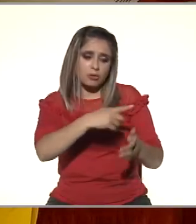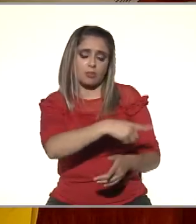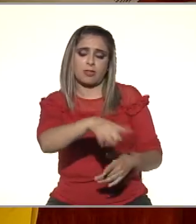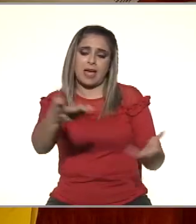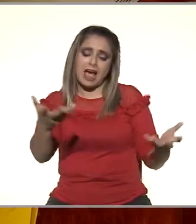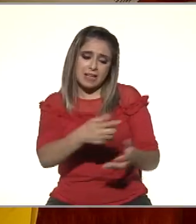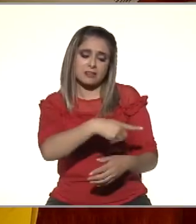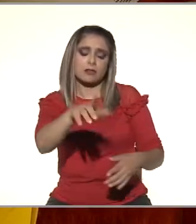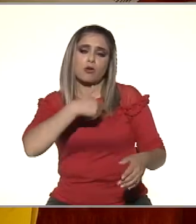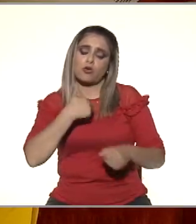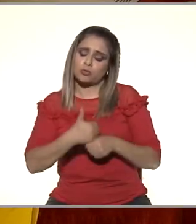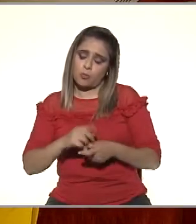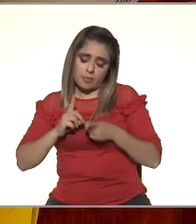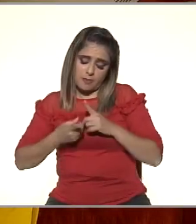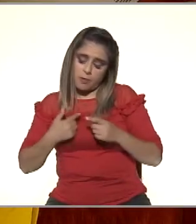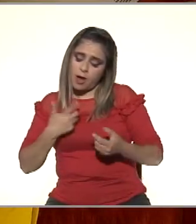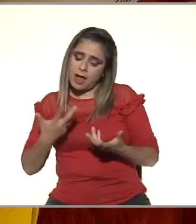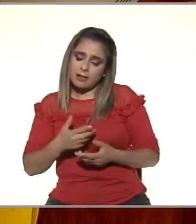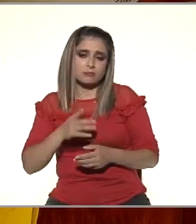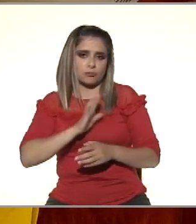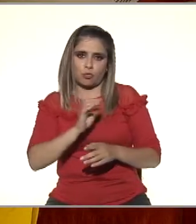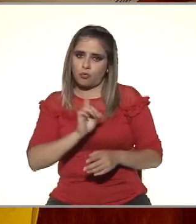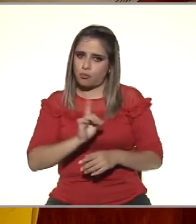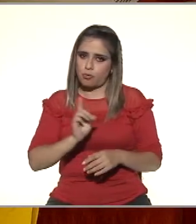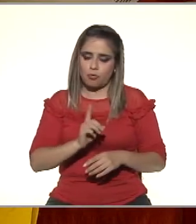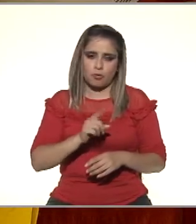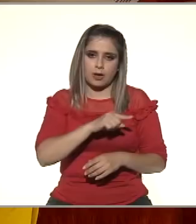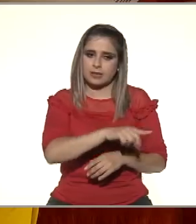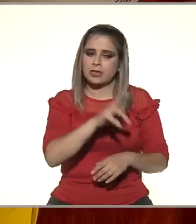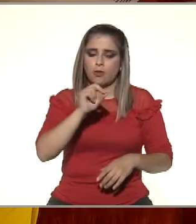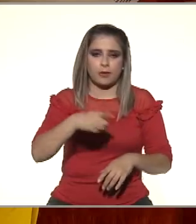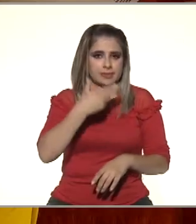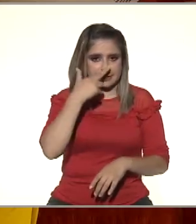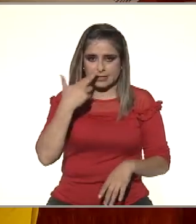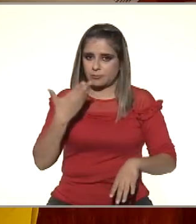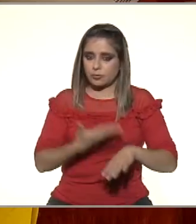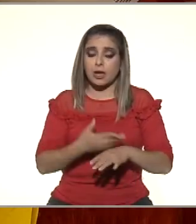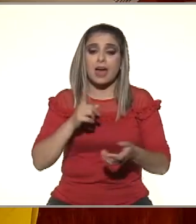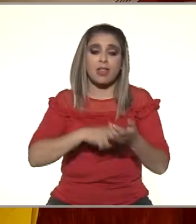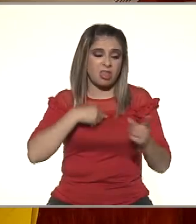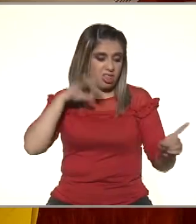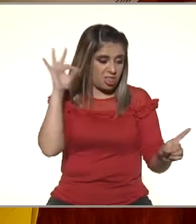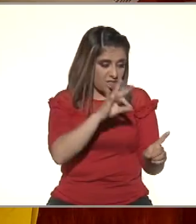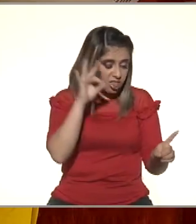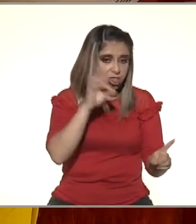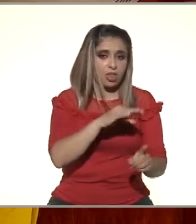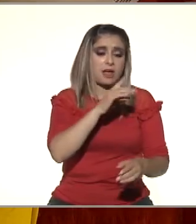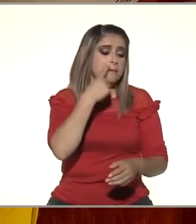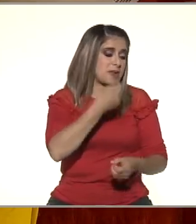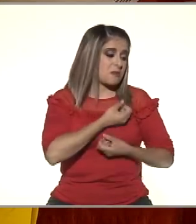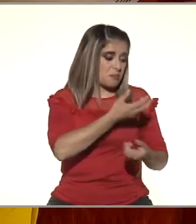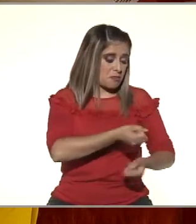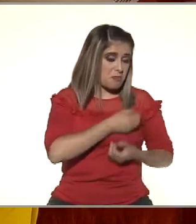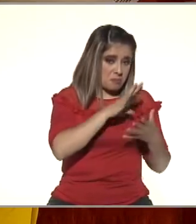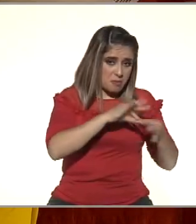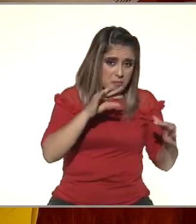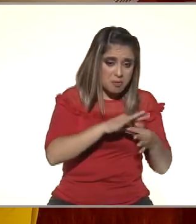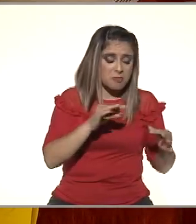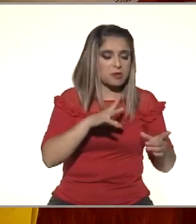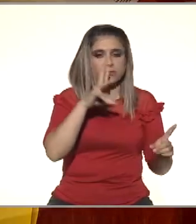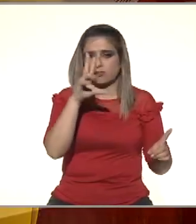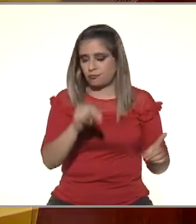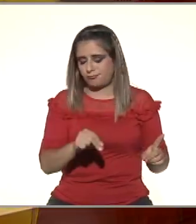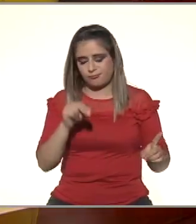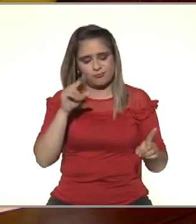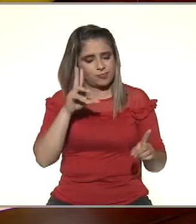parece muy importante puntualizar, a los hijos no les toca ni estar enterados de más, no les toca ser el confidente de los papás, no